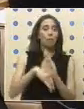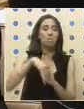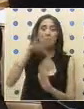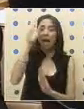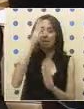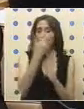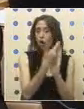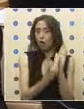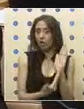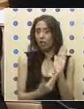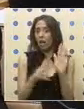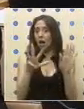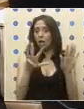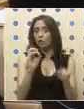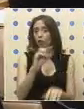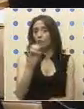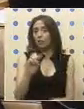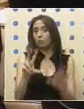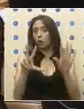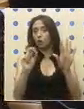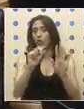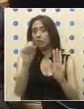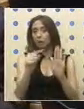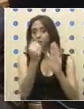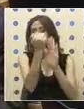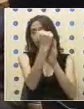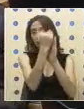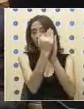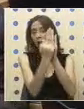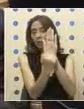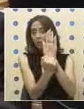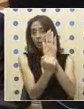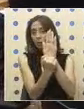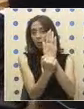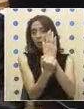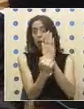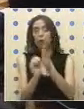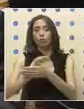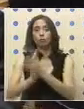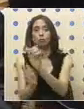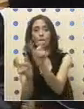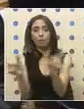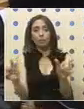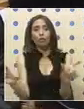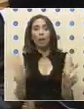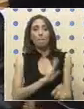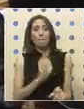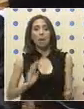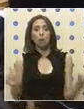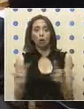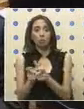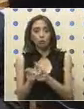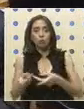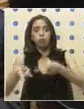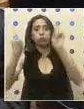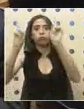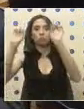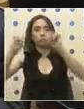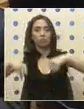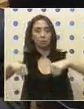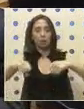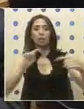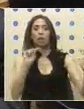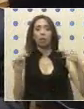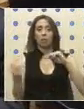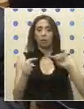en el 90%, en el 80% de los artículos, fueron despachados por unanimidad de la Comisión. Que contaron efectivamente con un